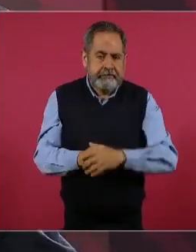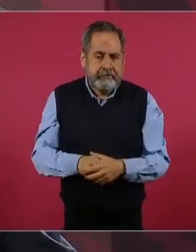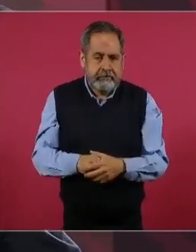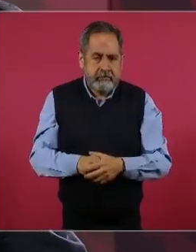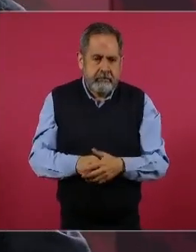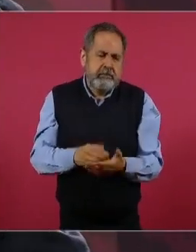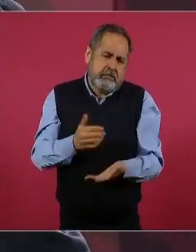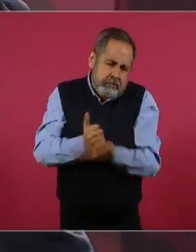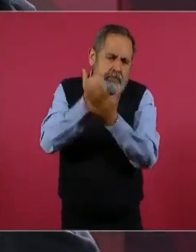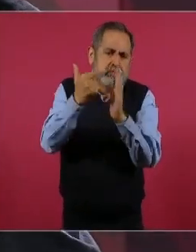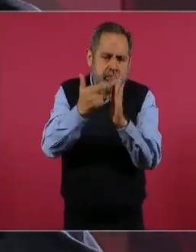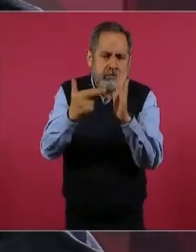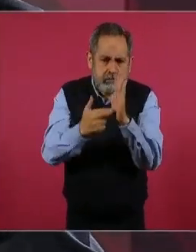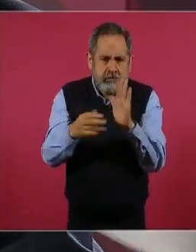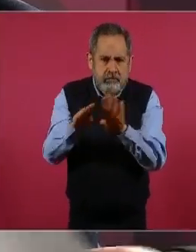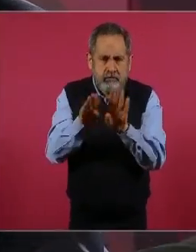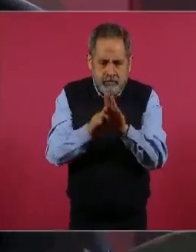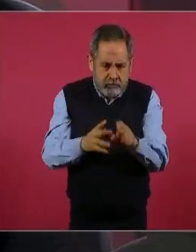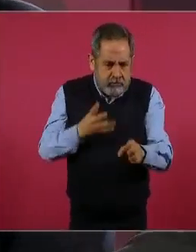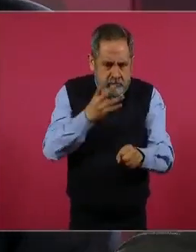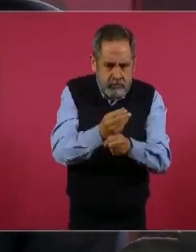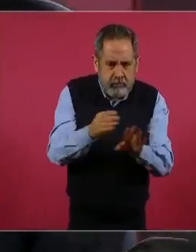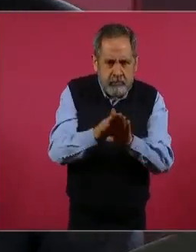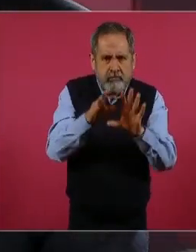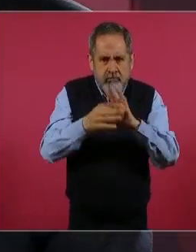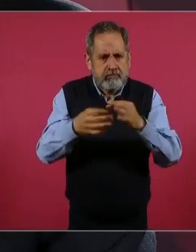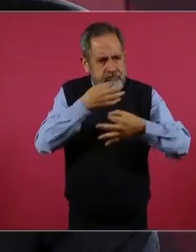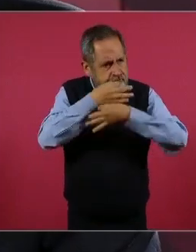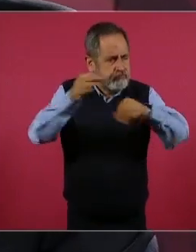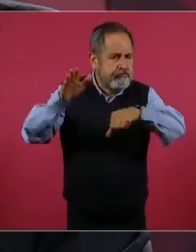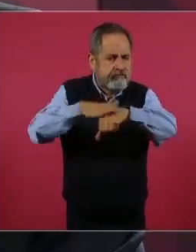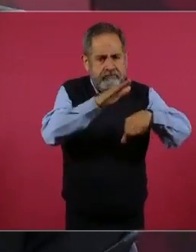Sí va a ayudar mucho lo de las armas porque es un mensaje,